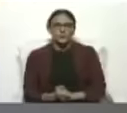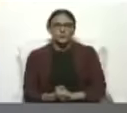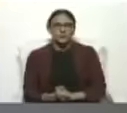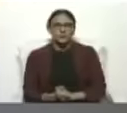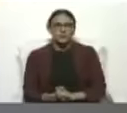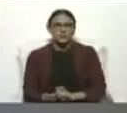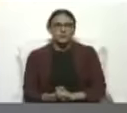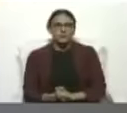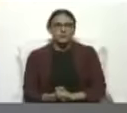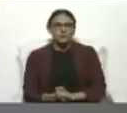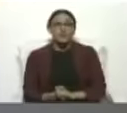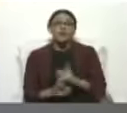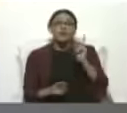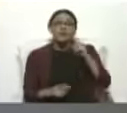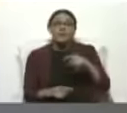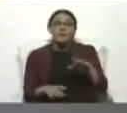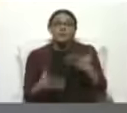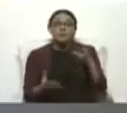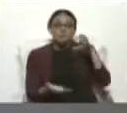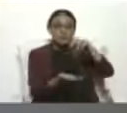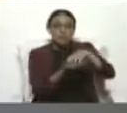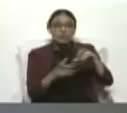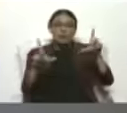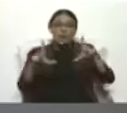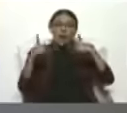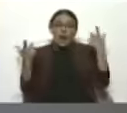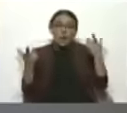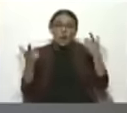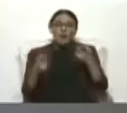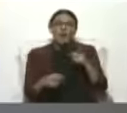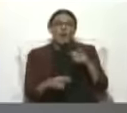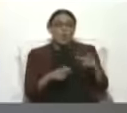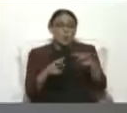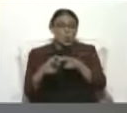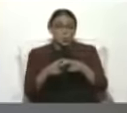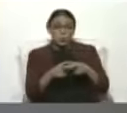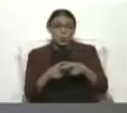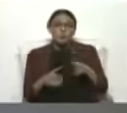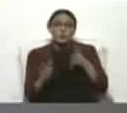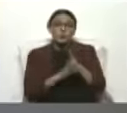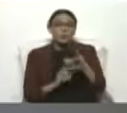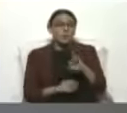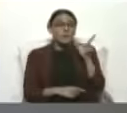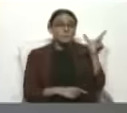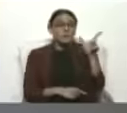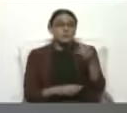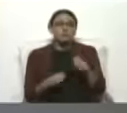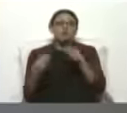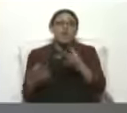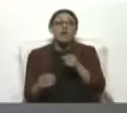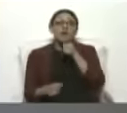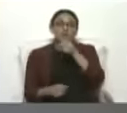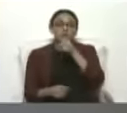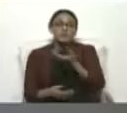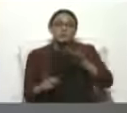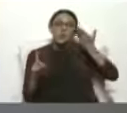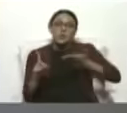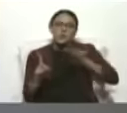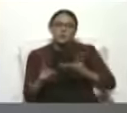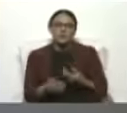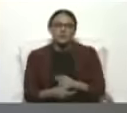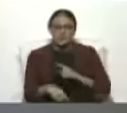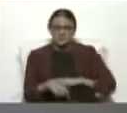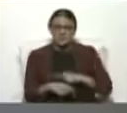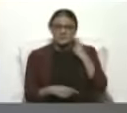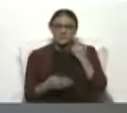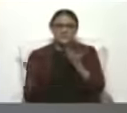Precisamente en el estado La Guaira, la dirección nacional del Partido Socialista Unido de Venezuela ofrece importante información también a esta hora. Lo